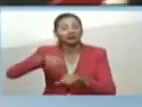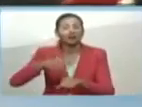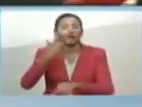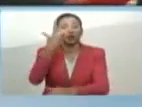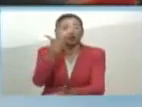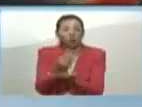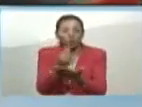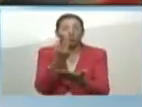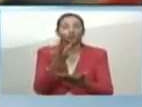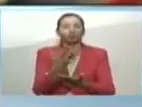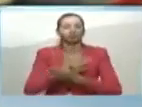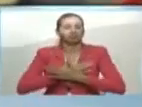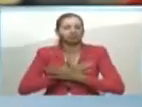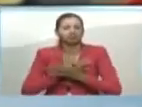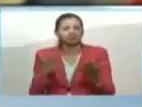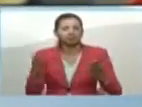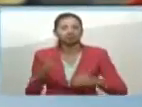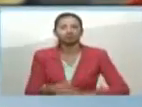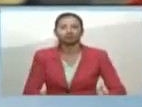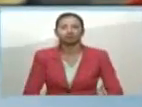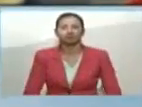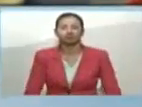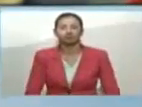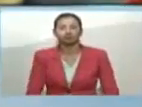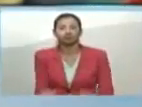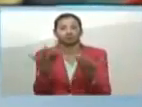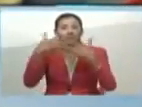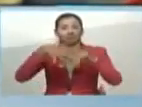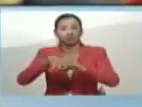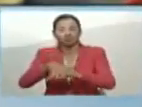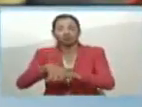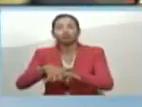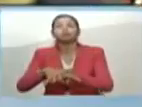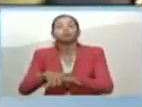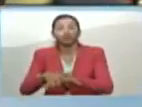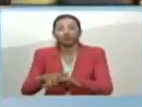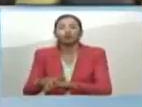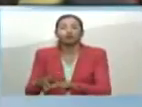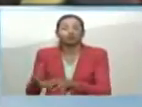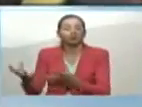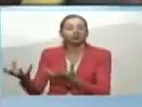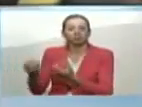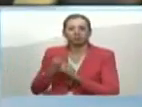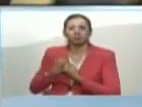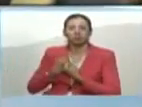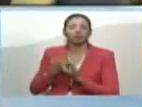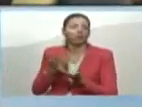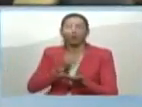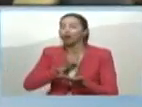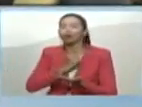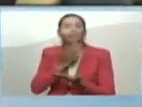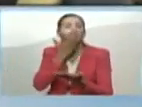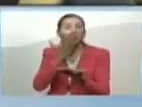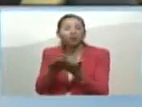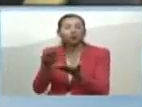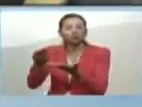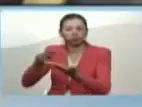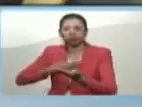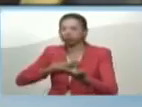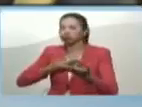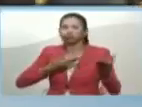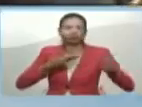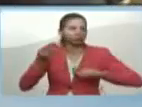prestos a integrar, a recibir a todos los planteamientos, todos los sectores,